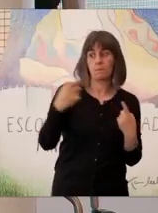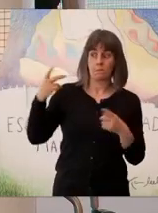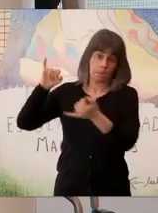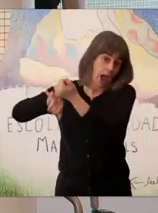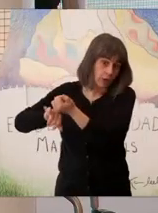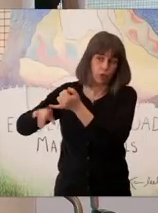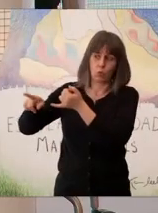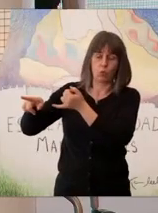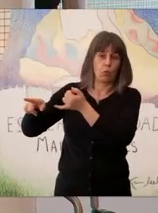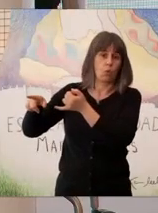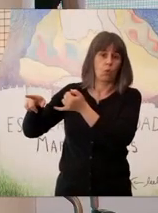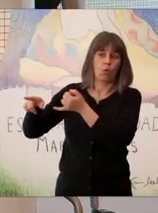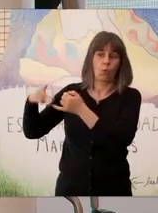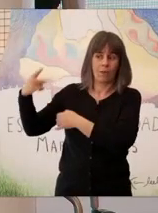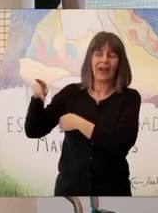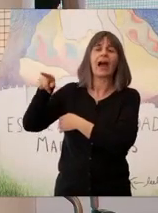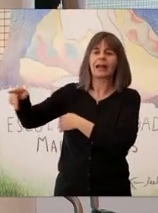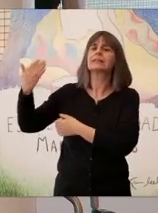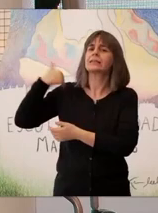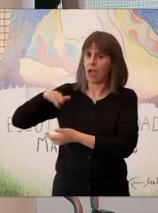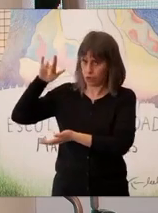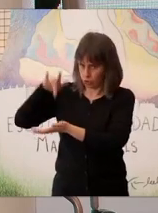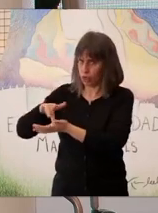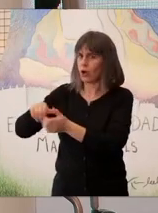pareja, tiene antecedentes con,